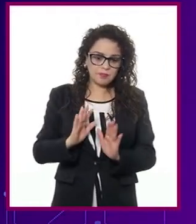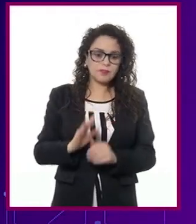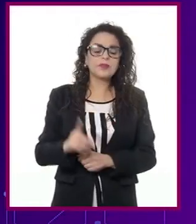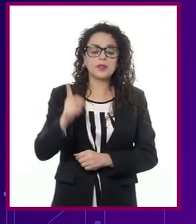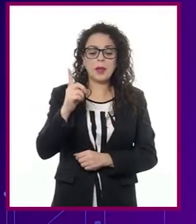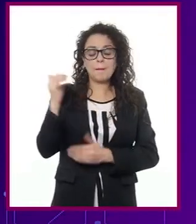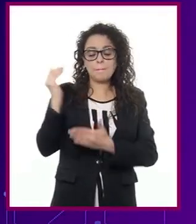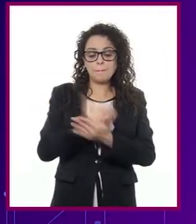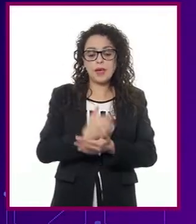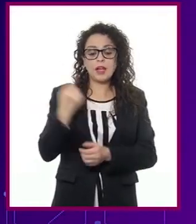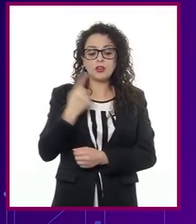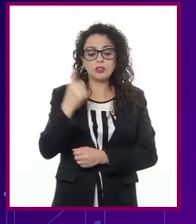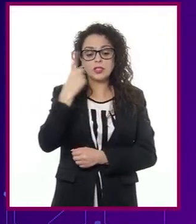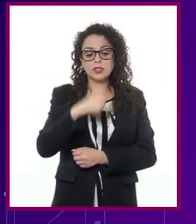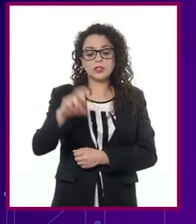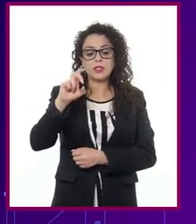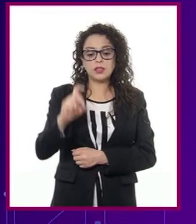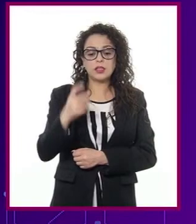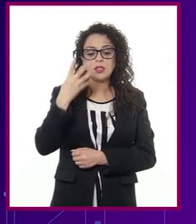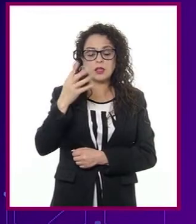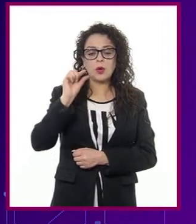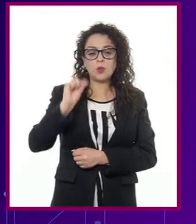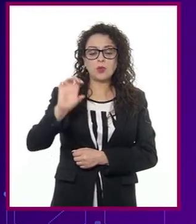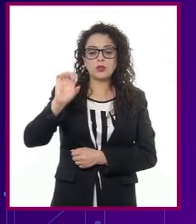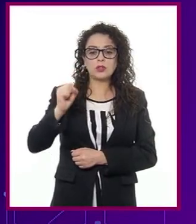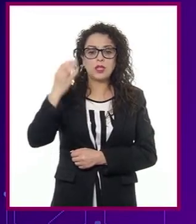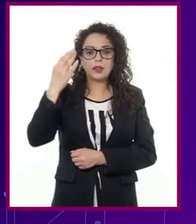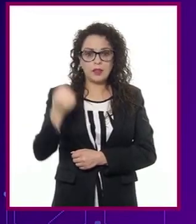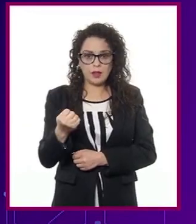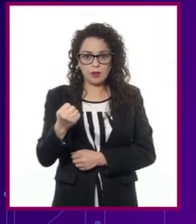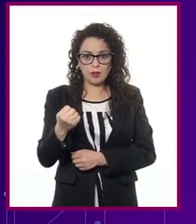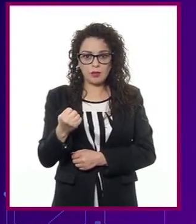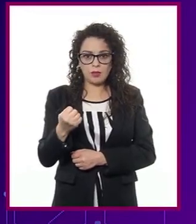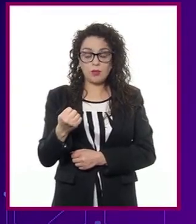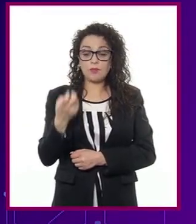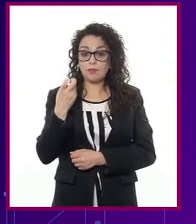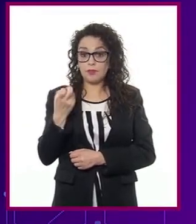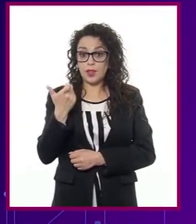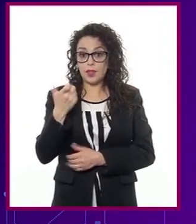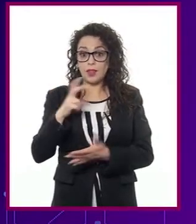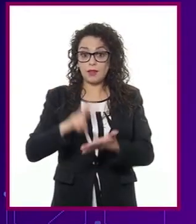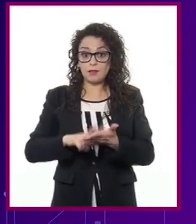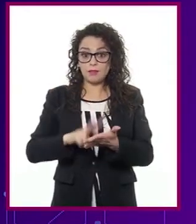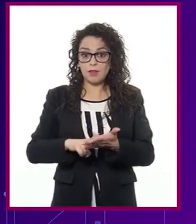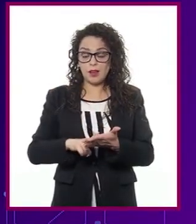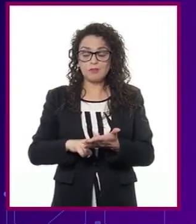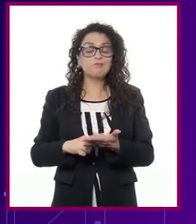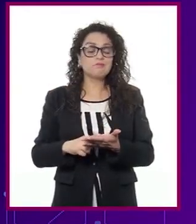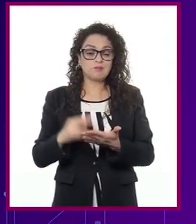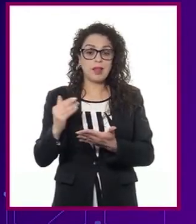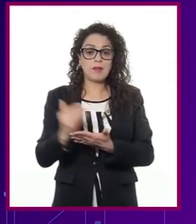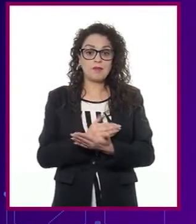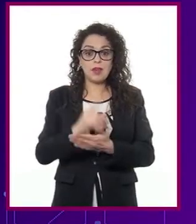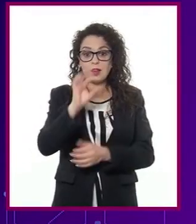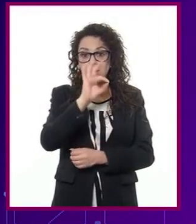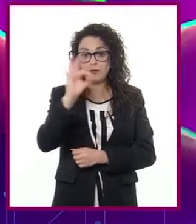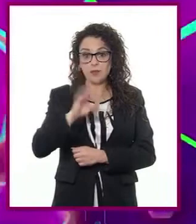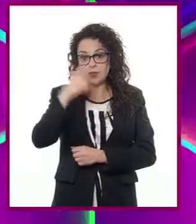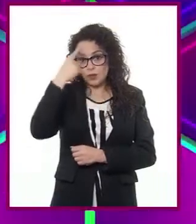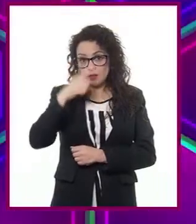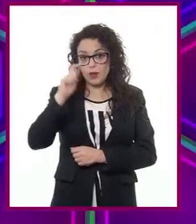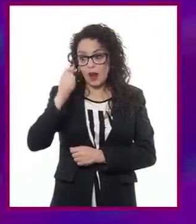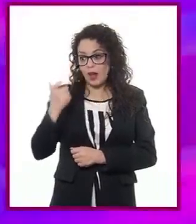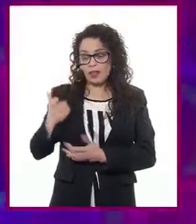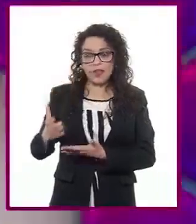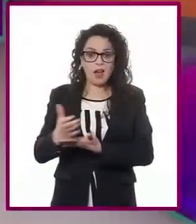134.69 pesos que equivalen al porcentaje de venta, por lo que dicho precio estaría por debajo del porcentaje de recuperación